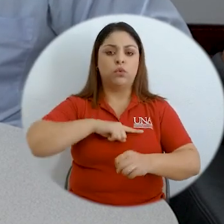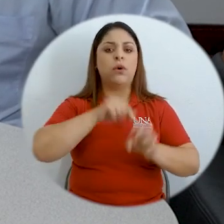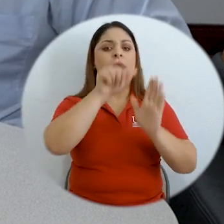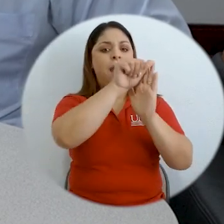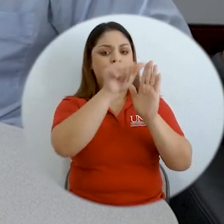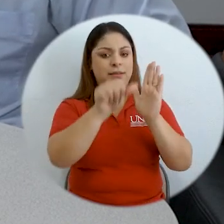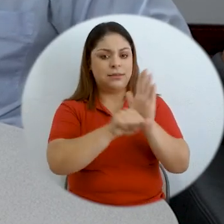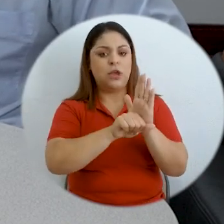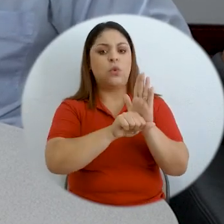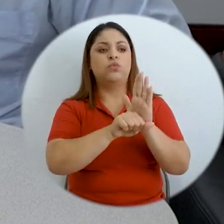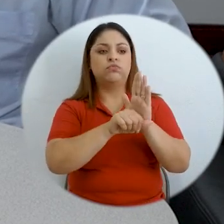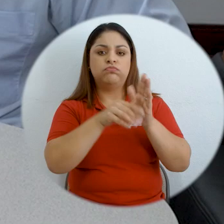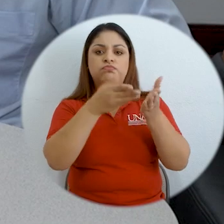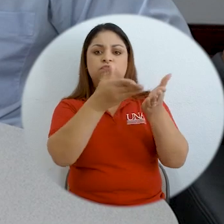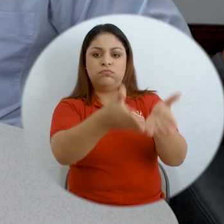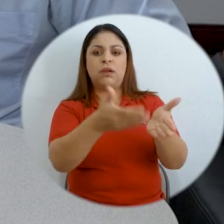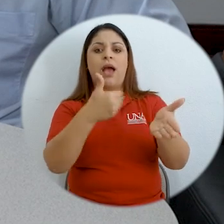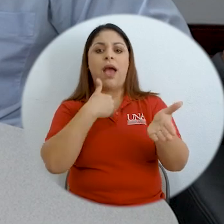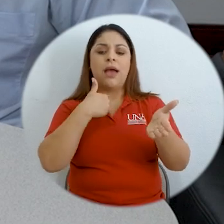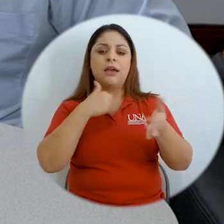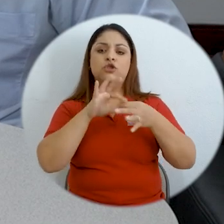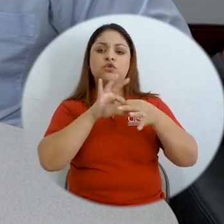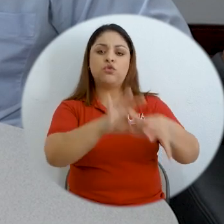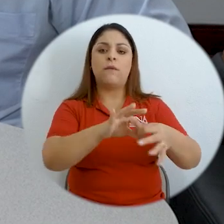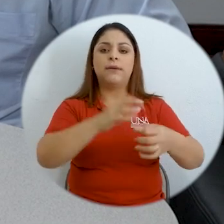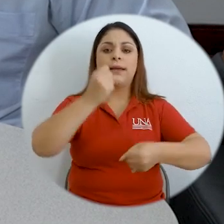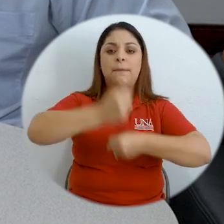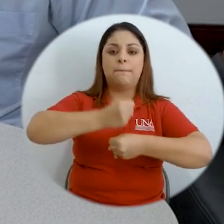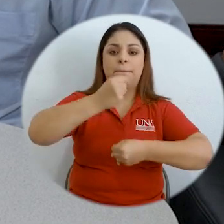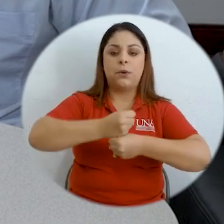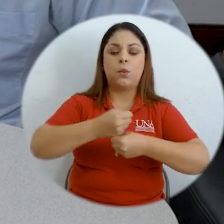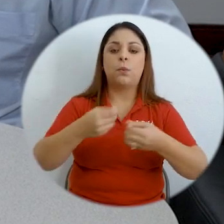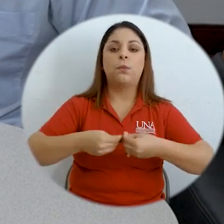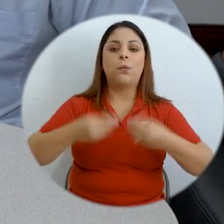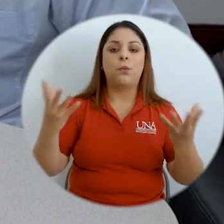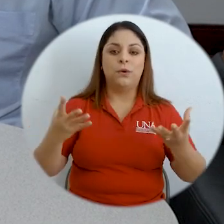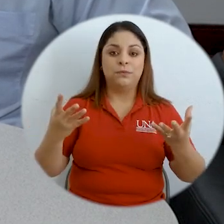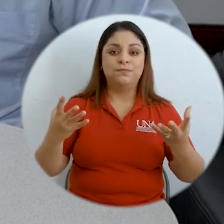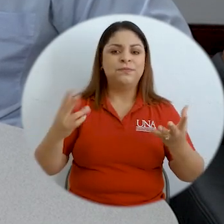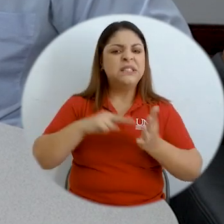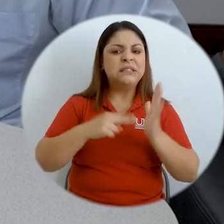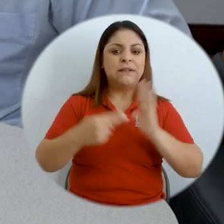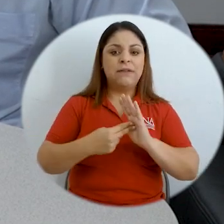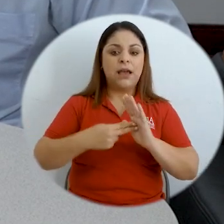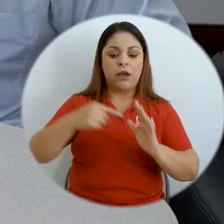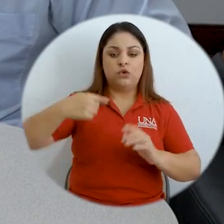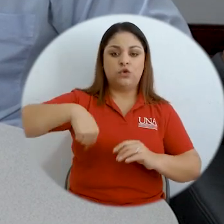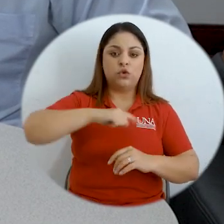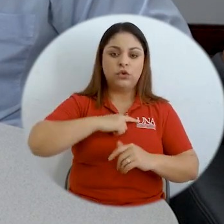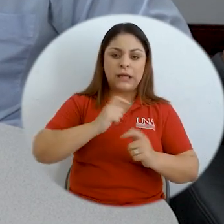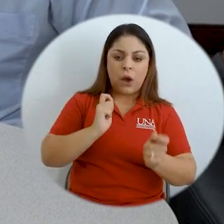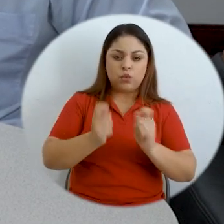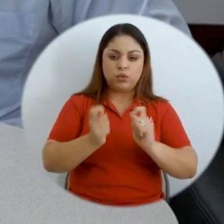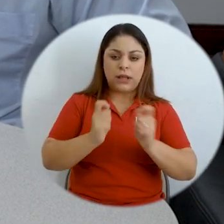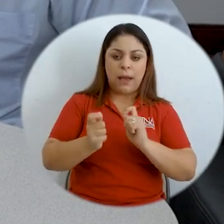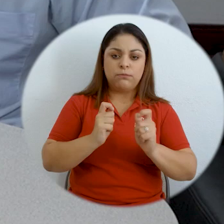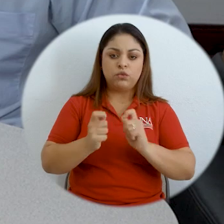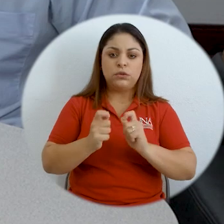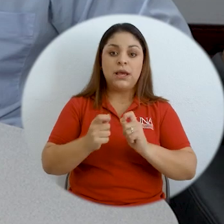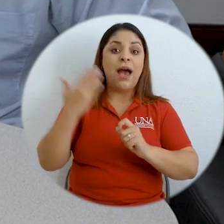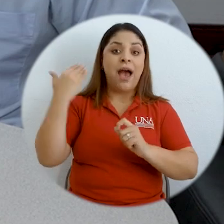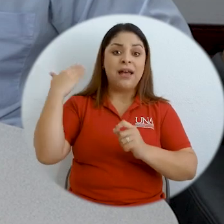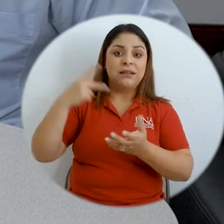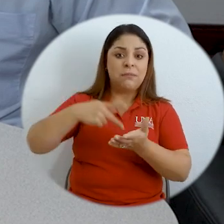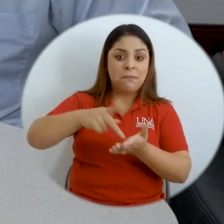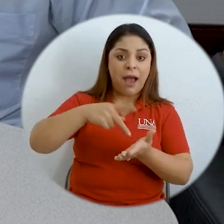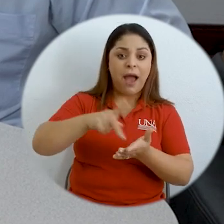artículos que nos corresponden en materia de empleo público en general. ¿Qué significa eso? Ajustamos las anualidades